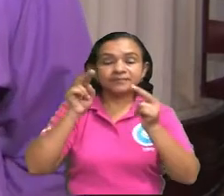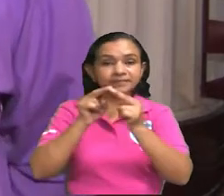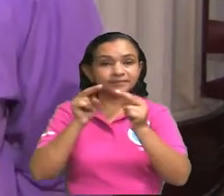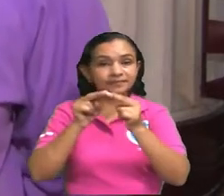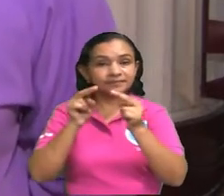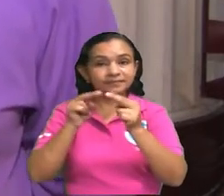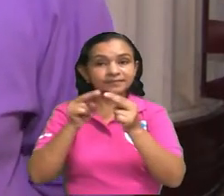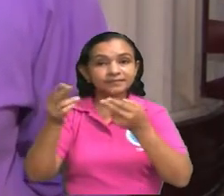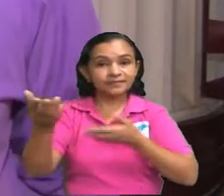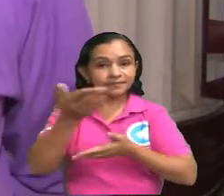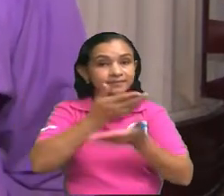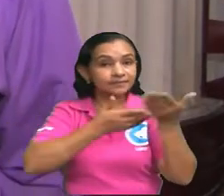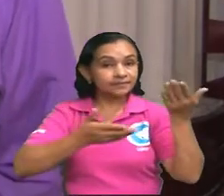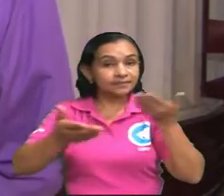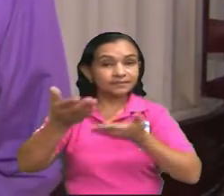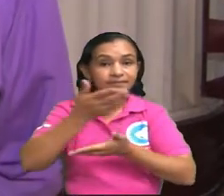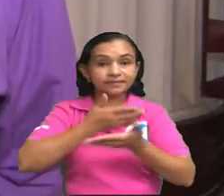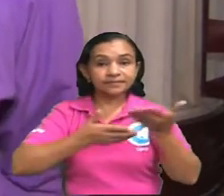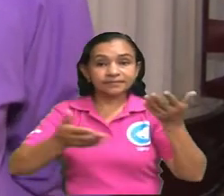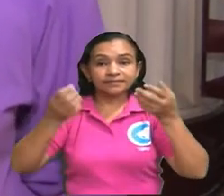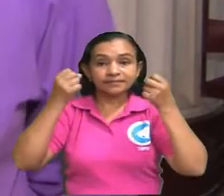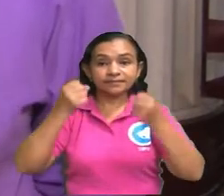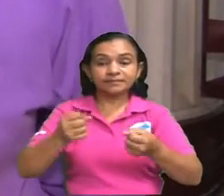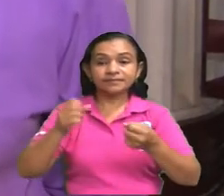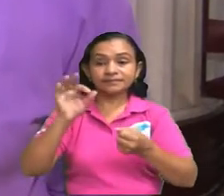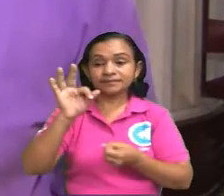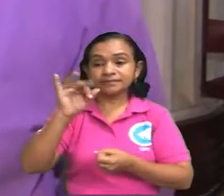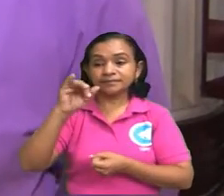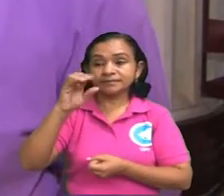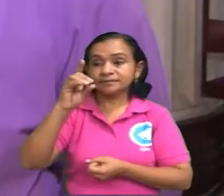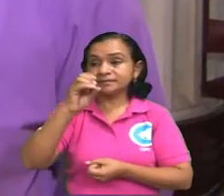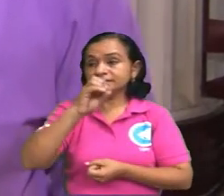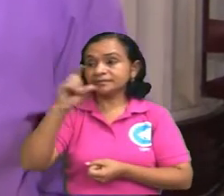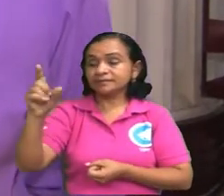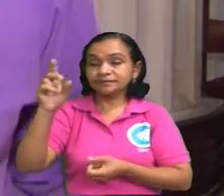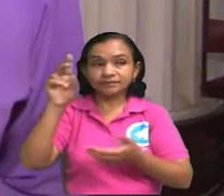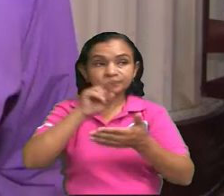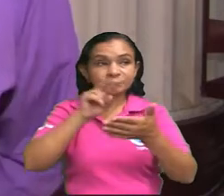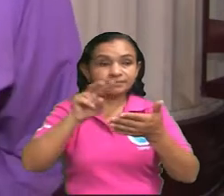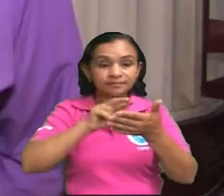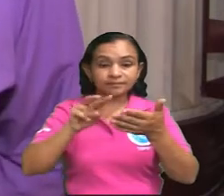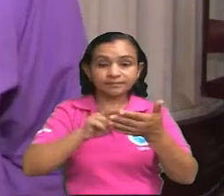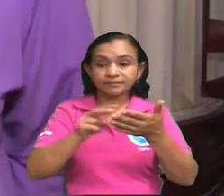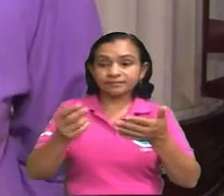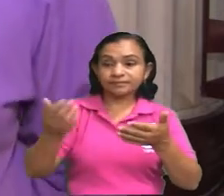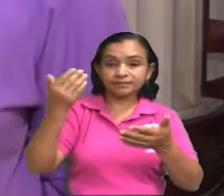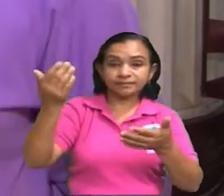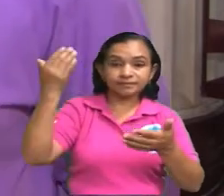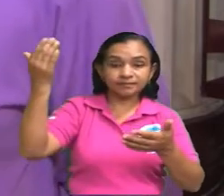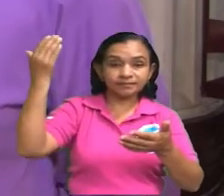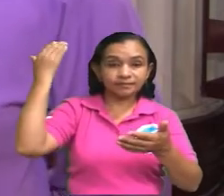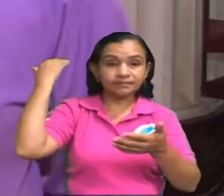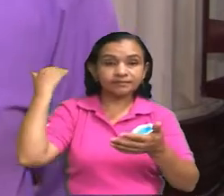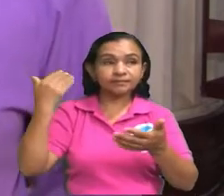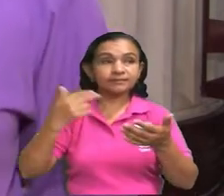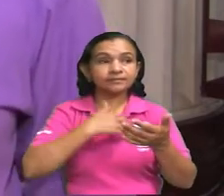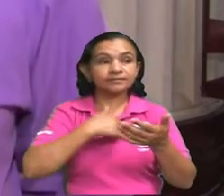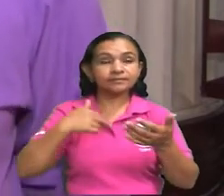que compartieron con el comandante Fidel y que pues, también han leído lo que es la historia del comandante Fidel,